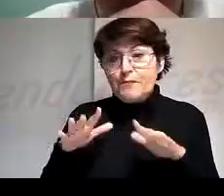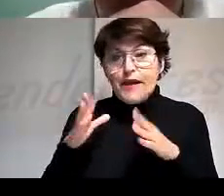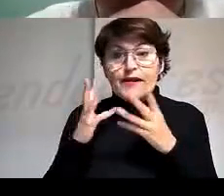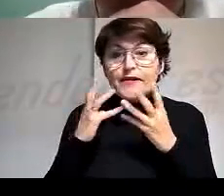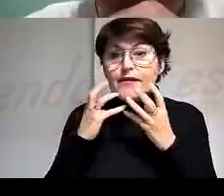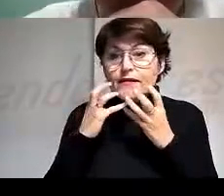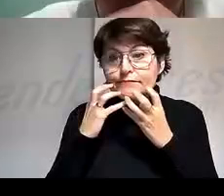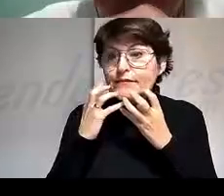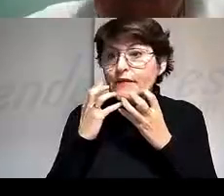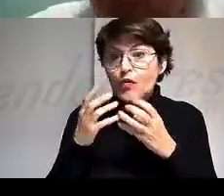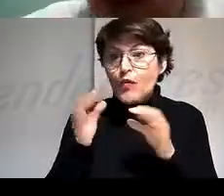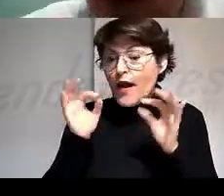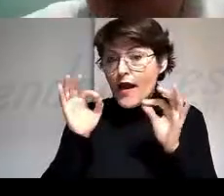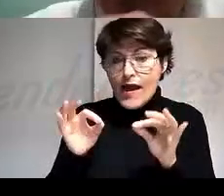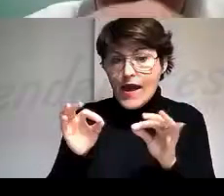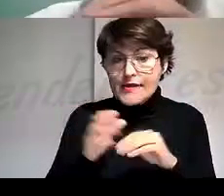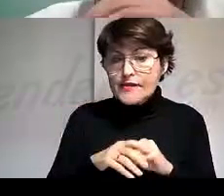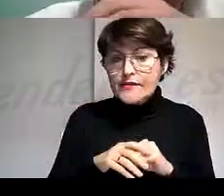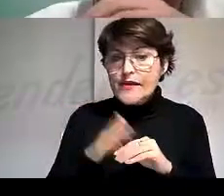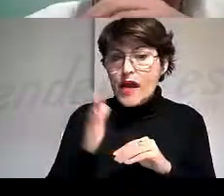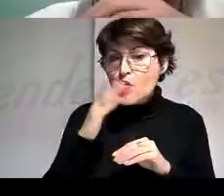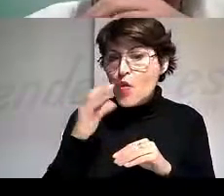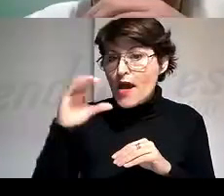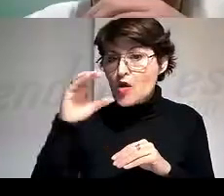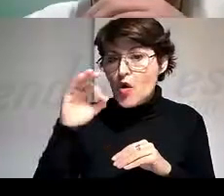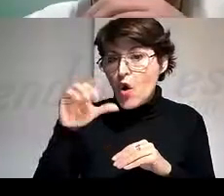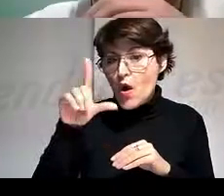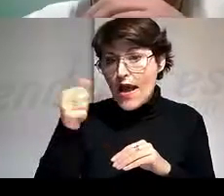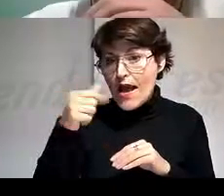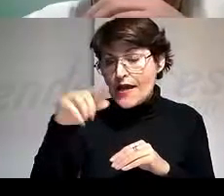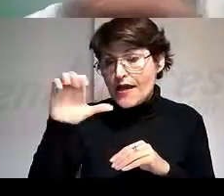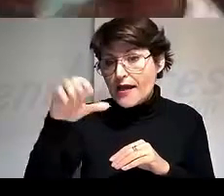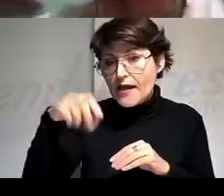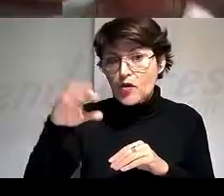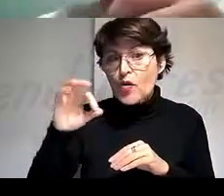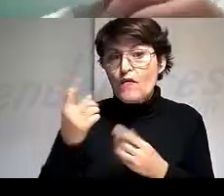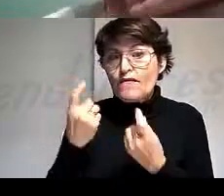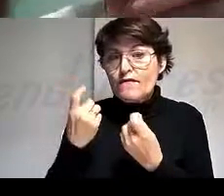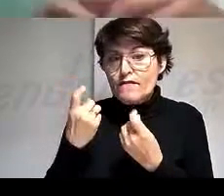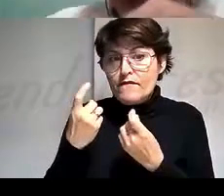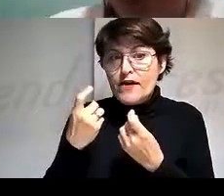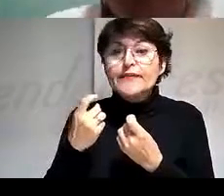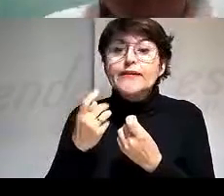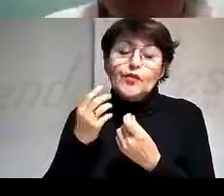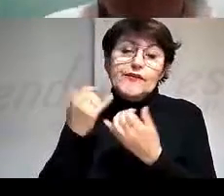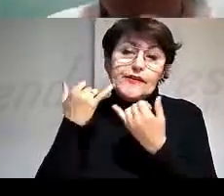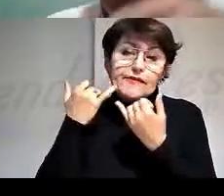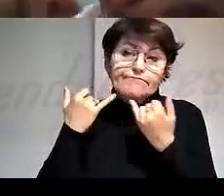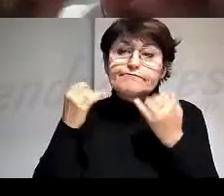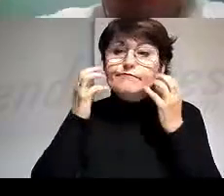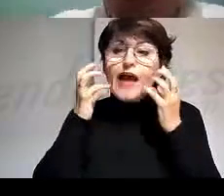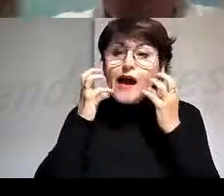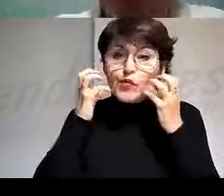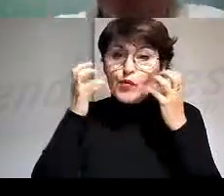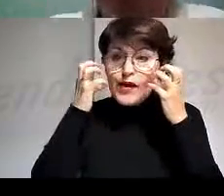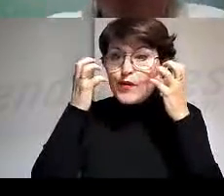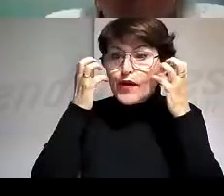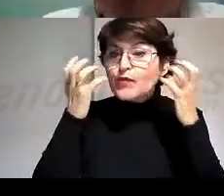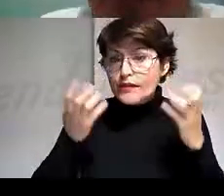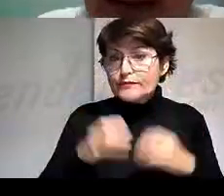cantidad de esa proteína a nivel dérmico y subdérmico y aparecen las arrugas por esa razón, porque no somos